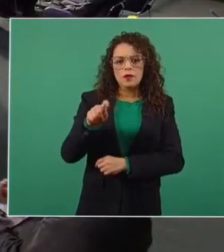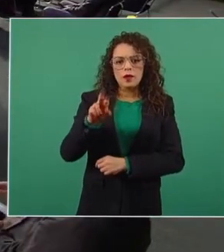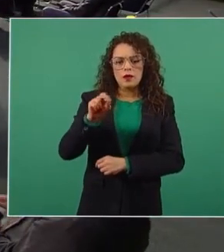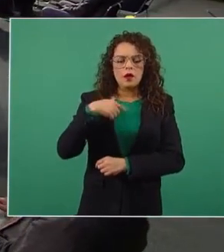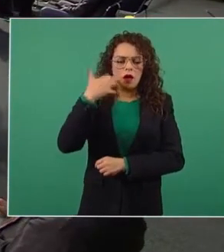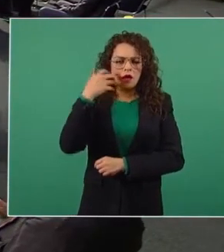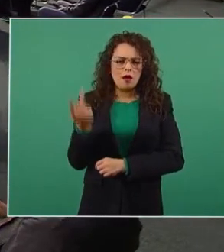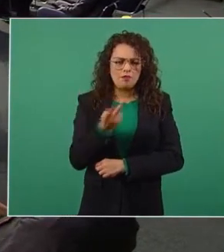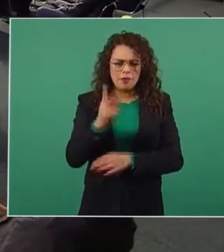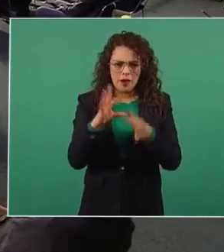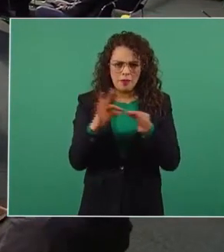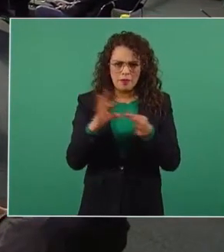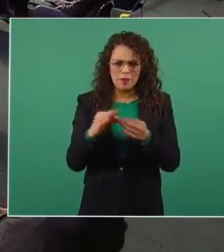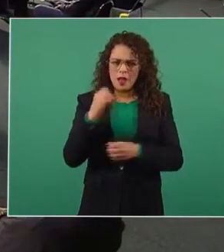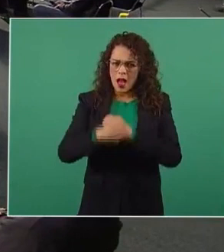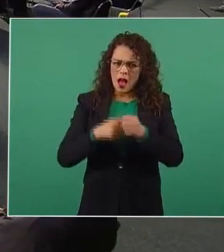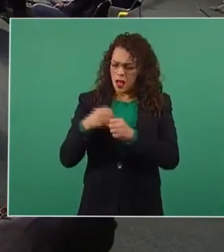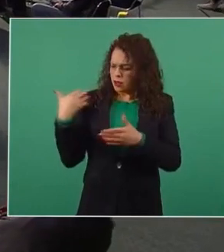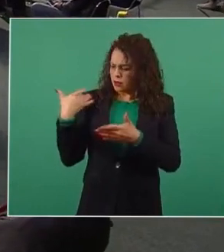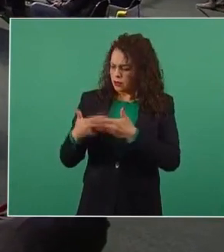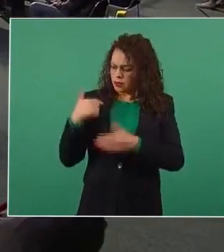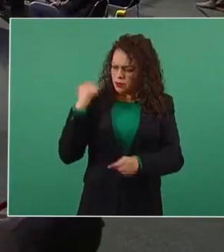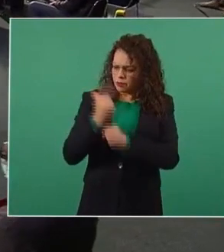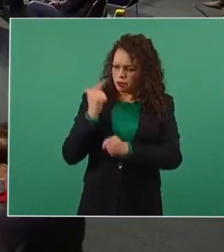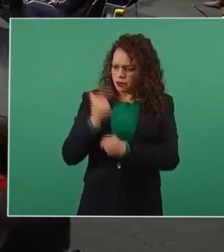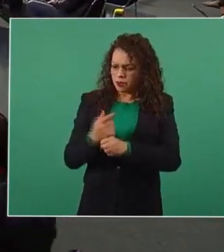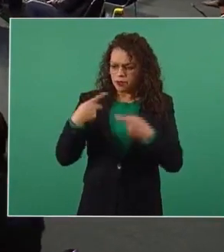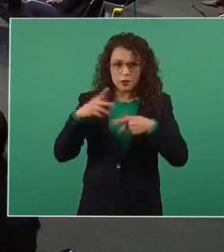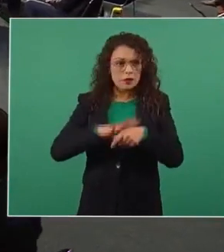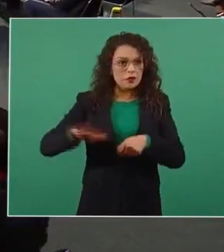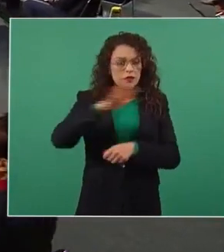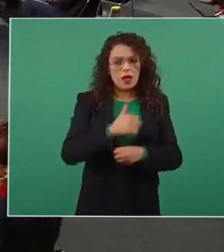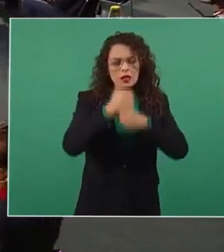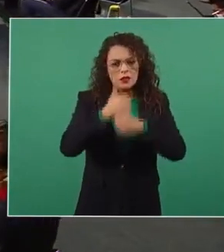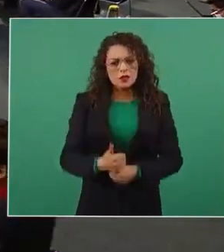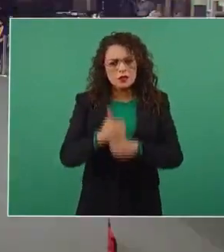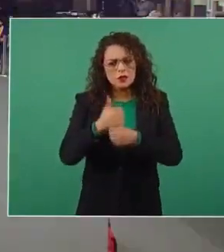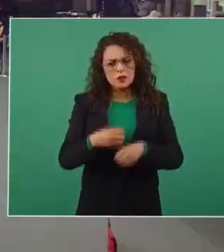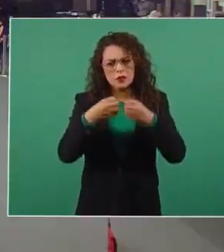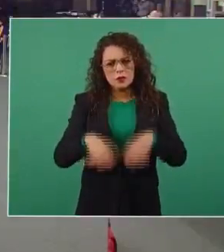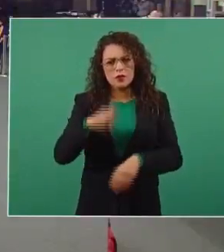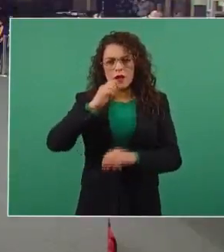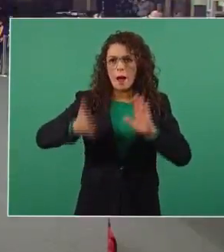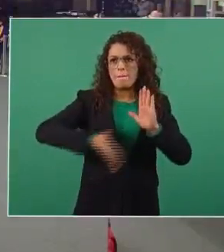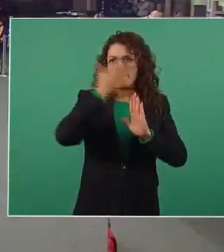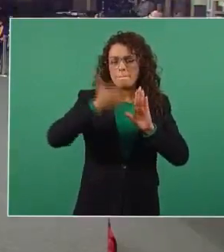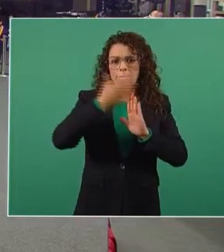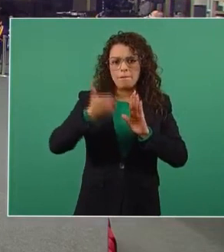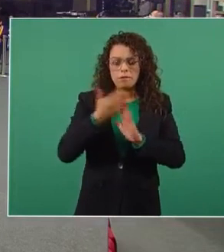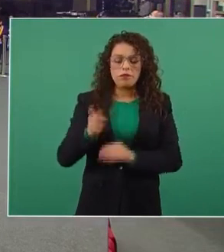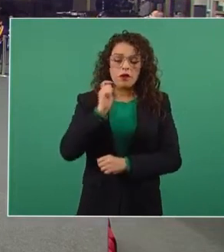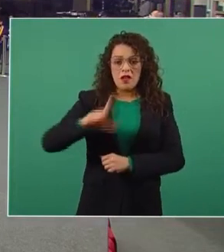lo siguiente. En los últimos años hemos visto tragedias que han sufrido los ciudadanos en obras gestionadas y construidas tanto en gobiernos conservadores